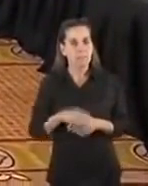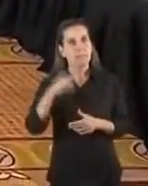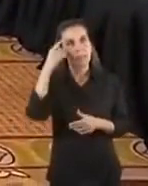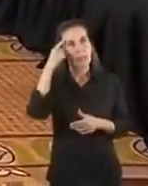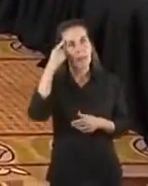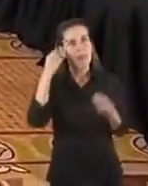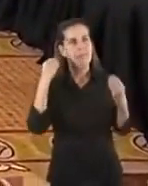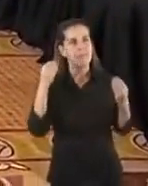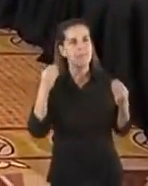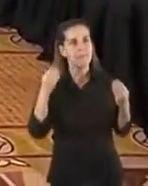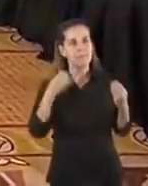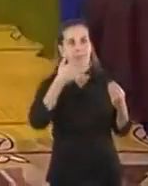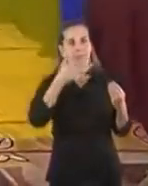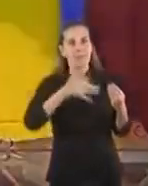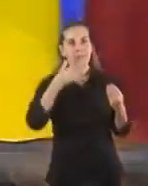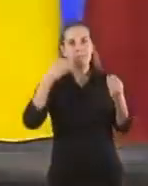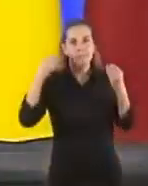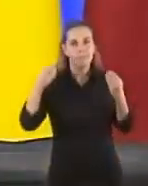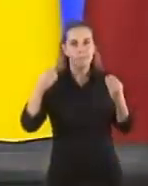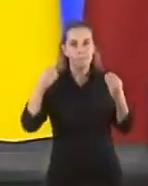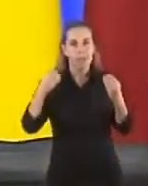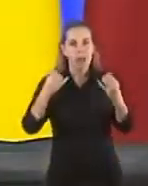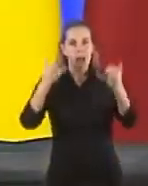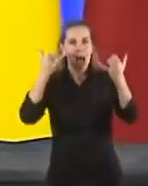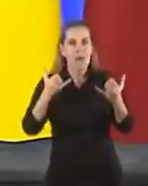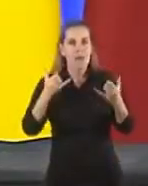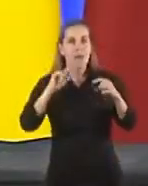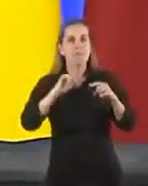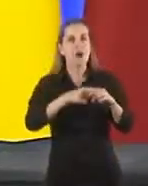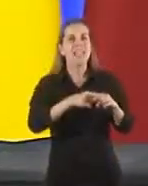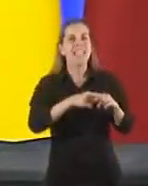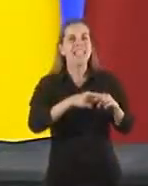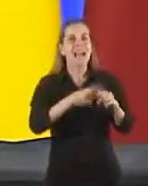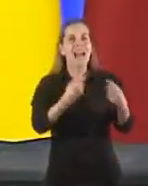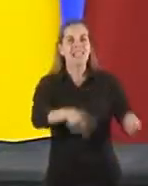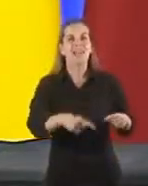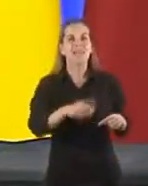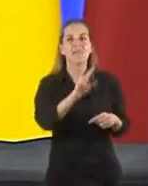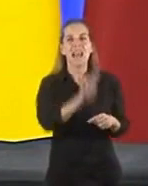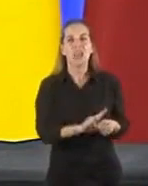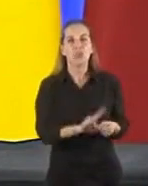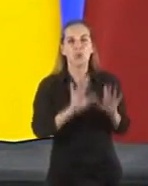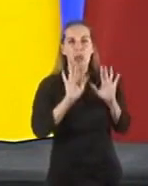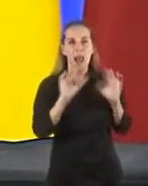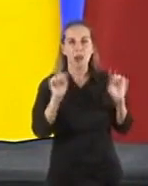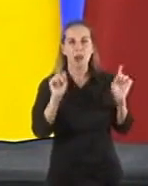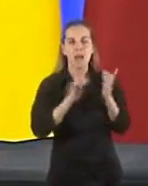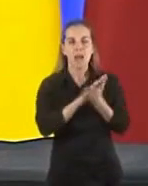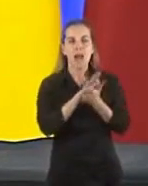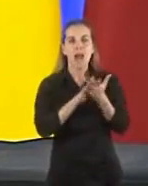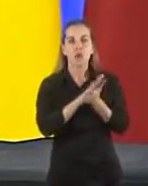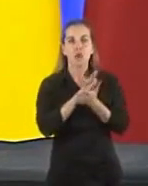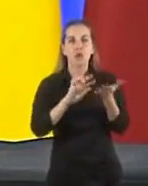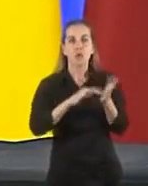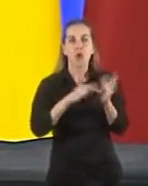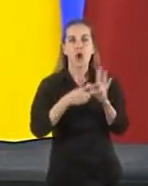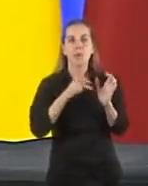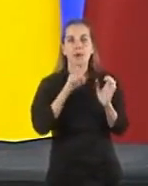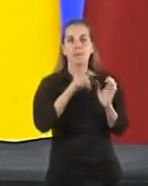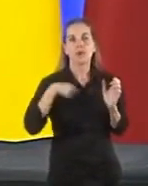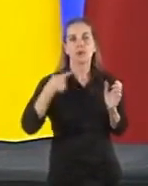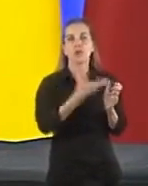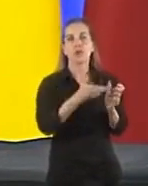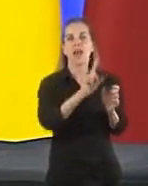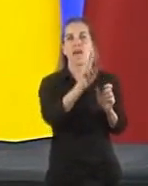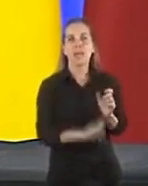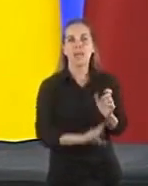había claramente una política de injerencia en Venezuela que no iba a resolver los problemas que los venezolanos tenían. La